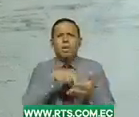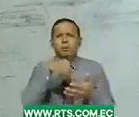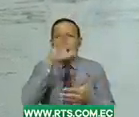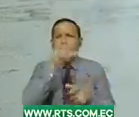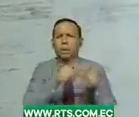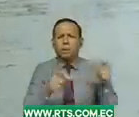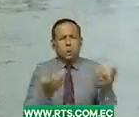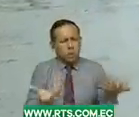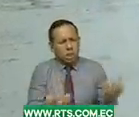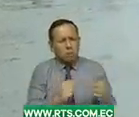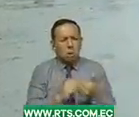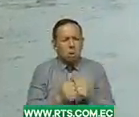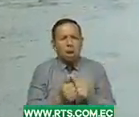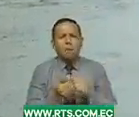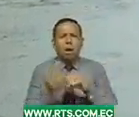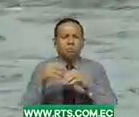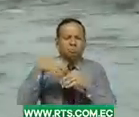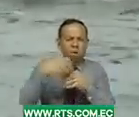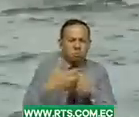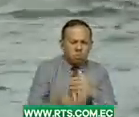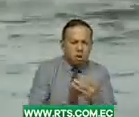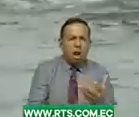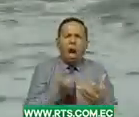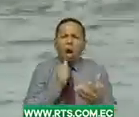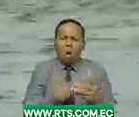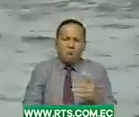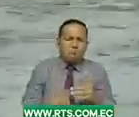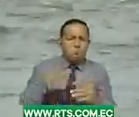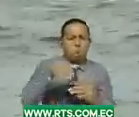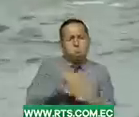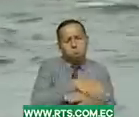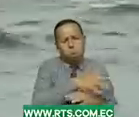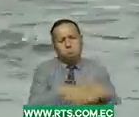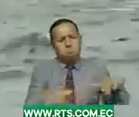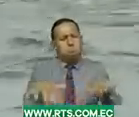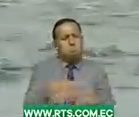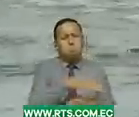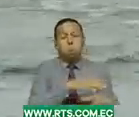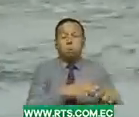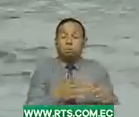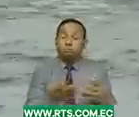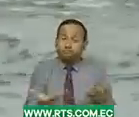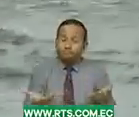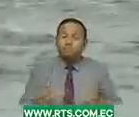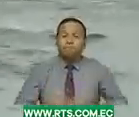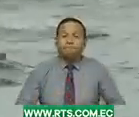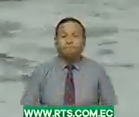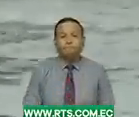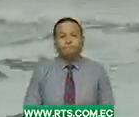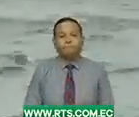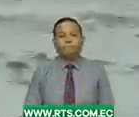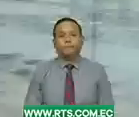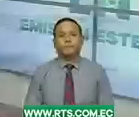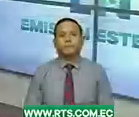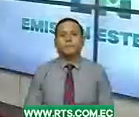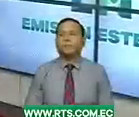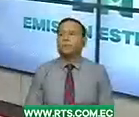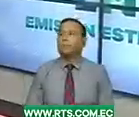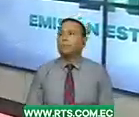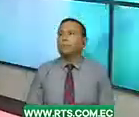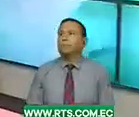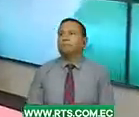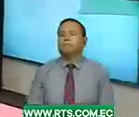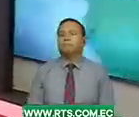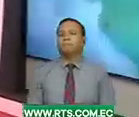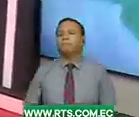como deslizamientos, desbordamiento de ríos e inundaciones, informó Odette Camacho.